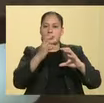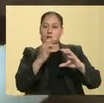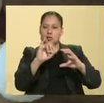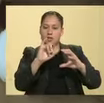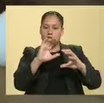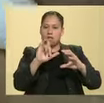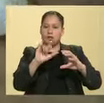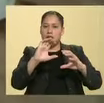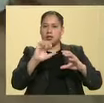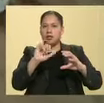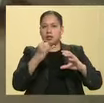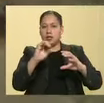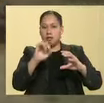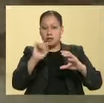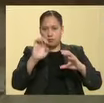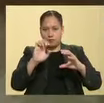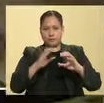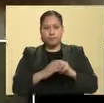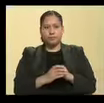En julianas.